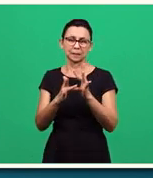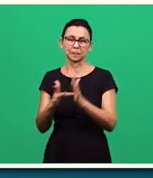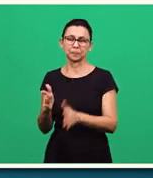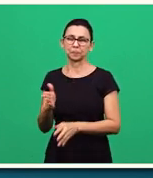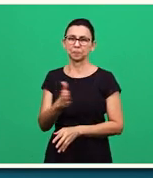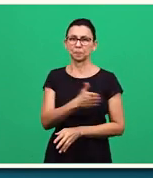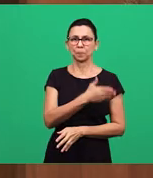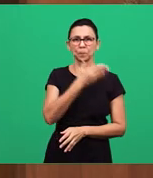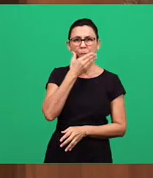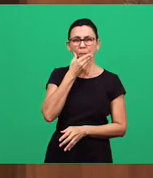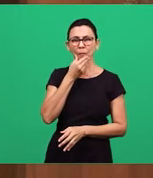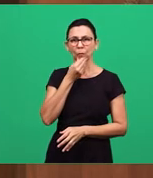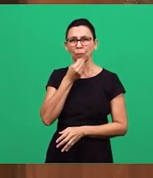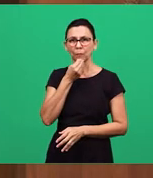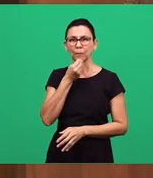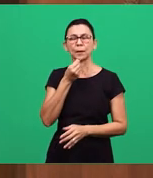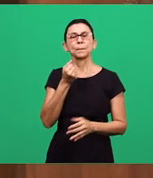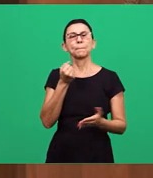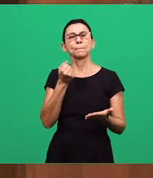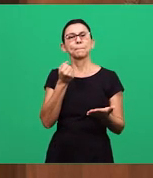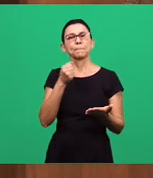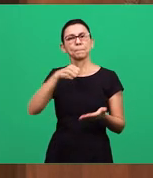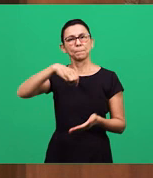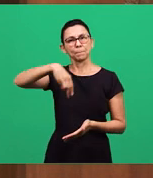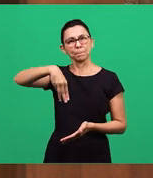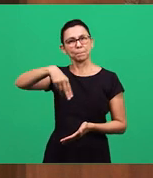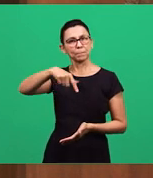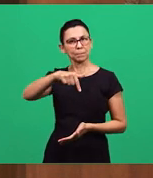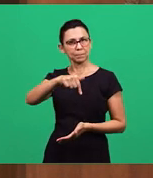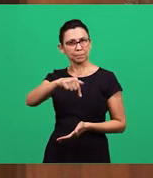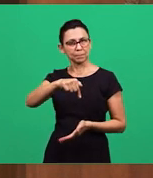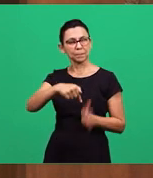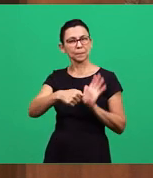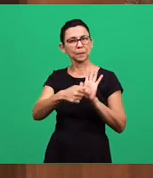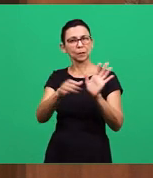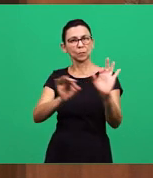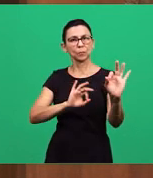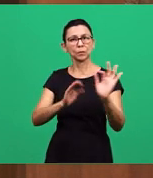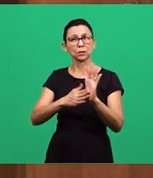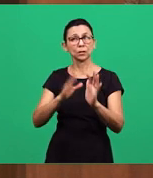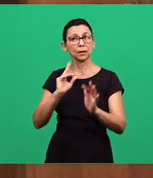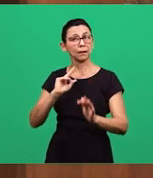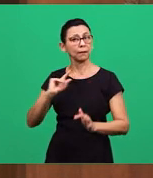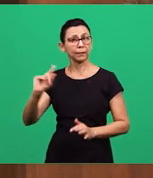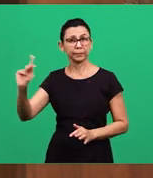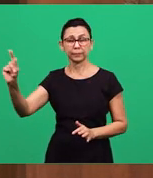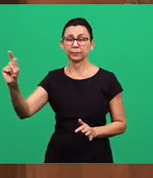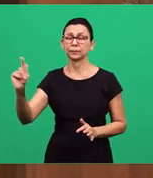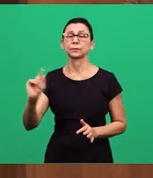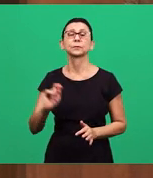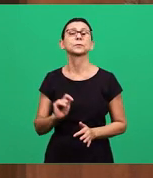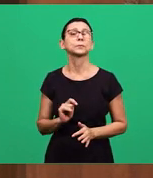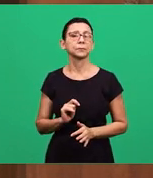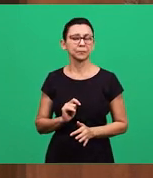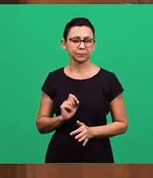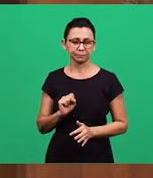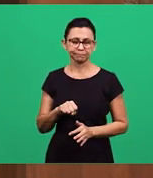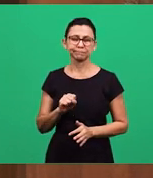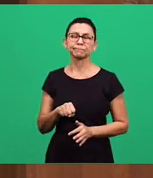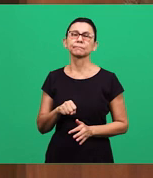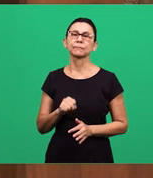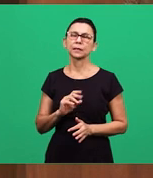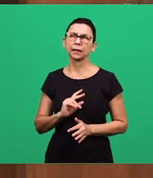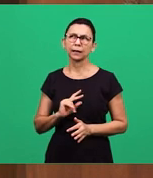Miqueas, cuando él profetiza, él habla de un proyecto eterno. Entonces estamos hablando de un proyecto eterno, de